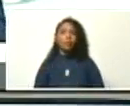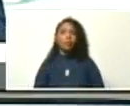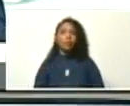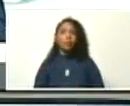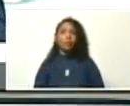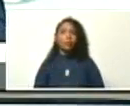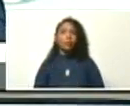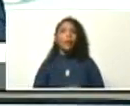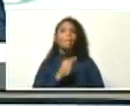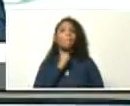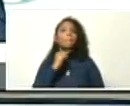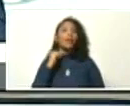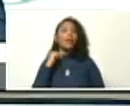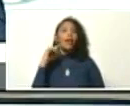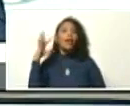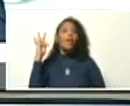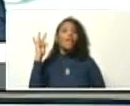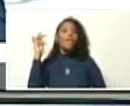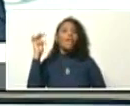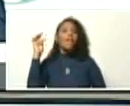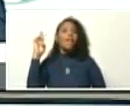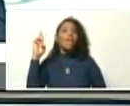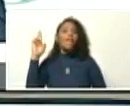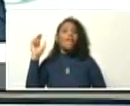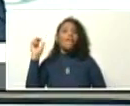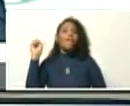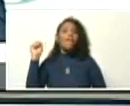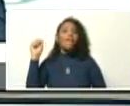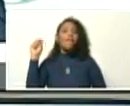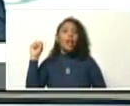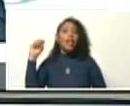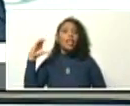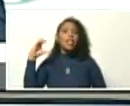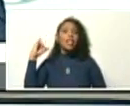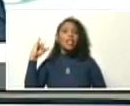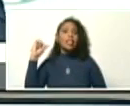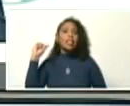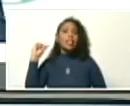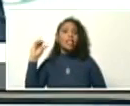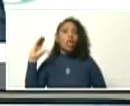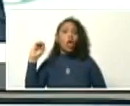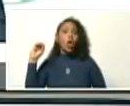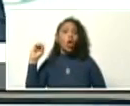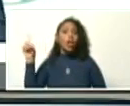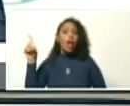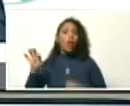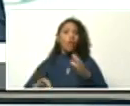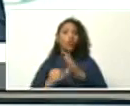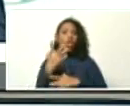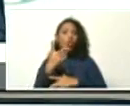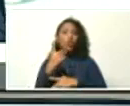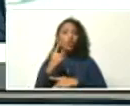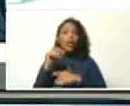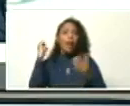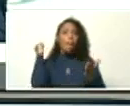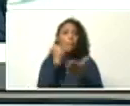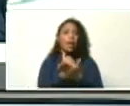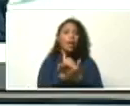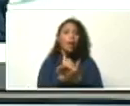Padre Francisco van der Hoff, creador del comercio justo y cofundador de la marca